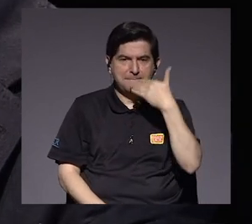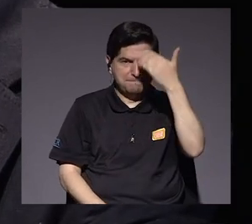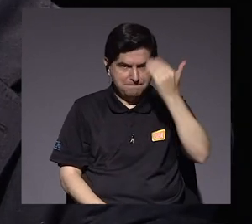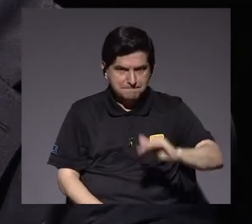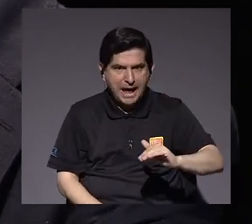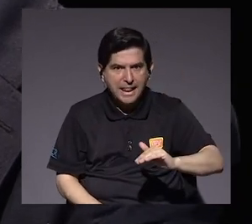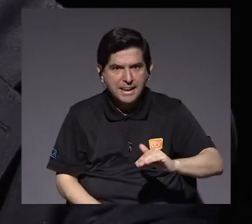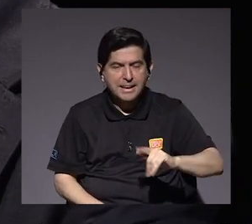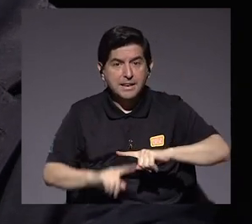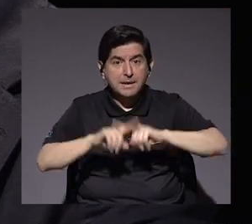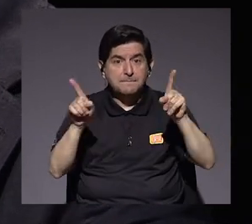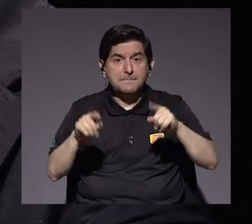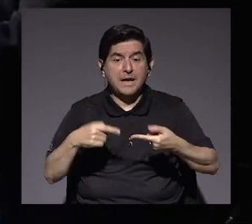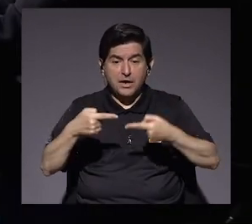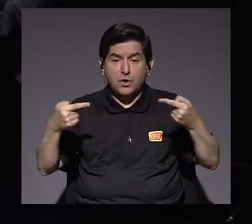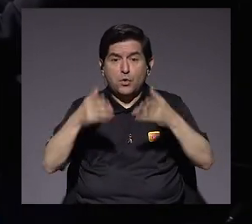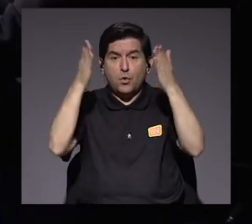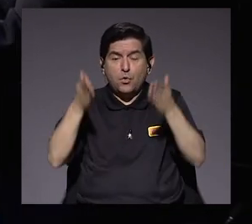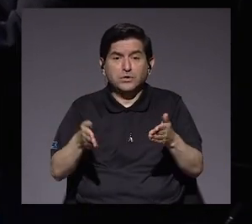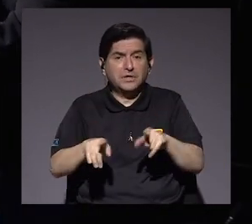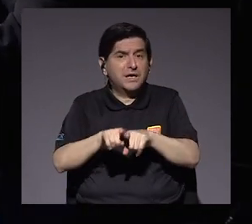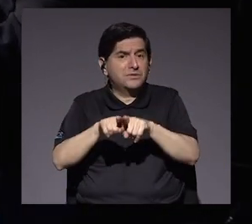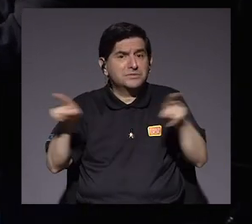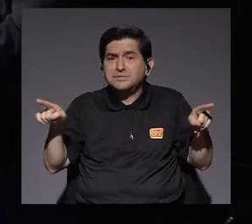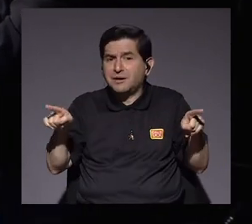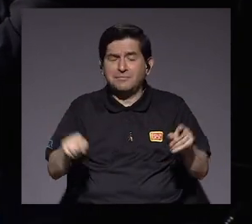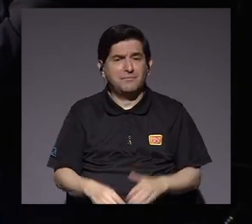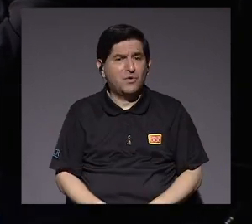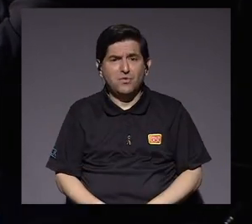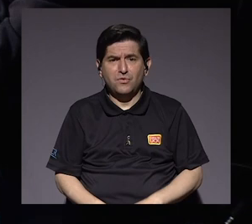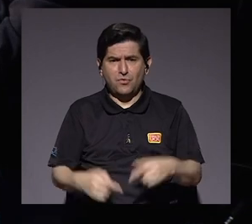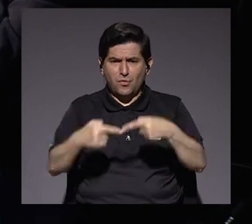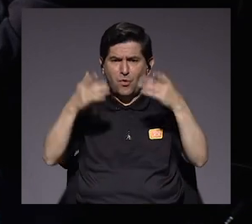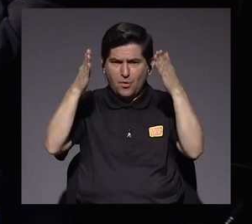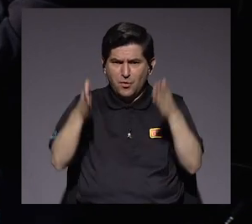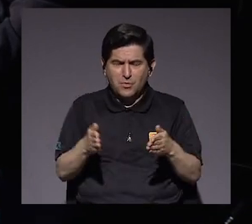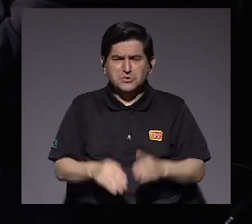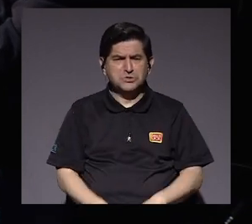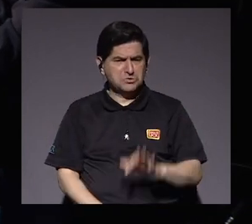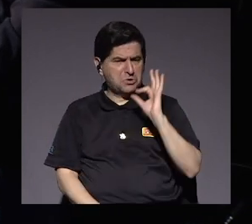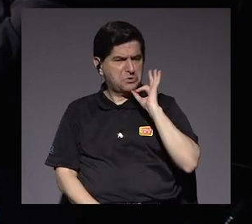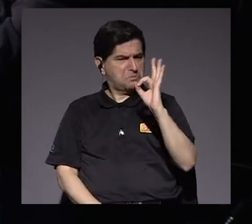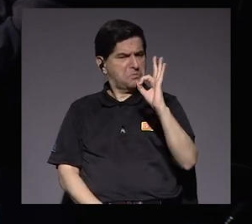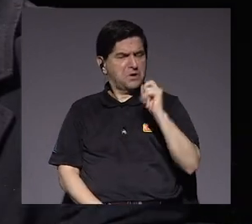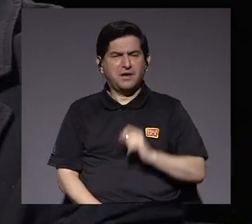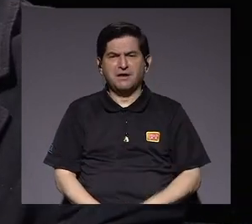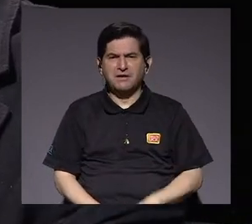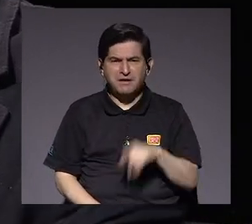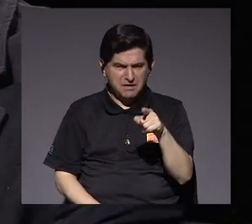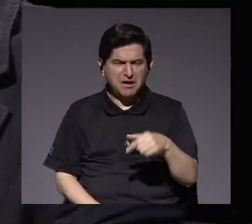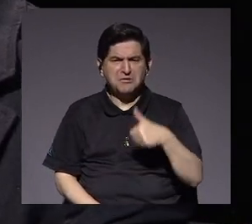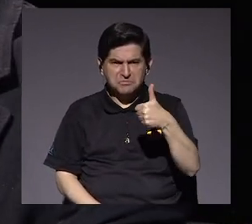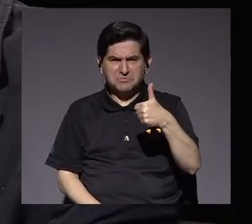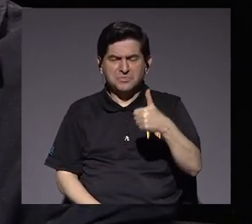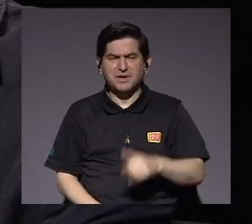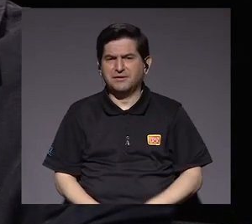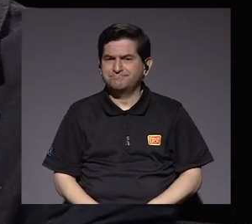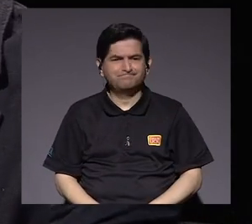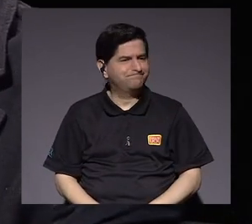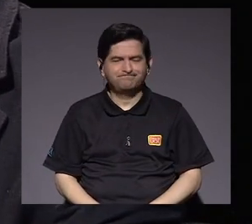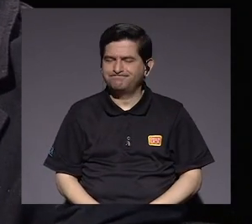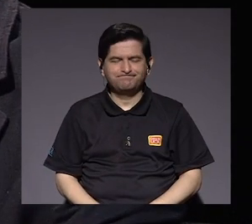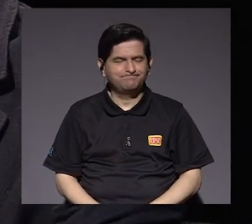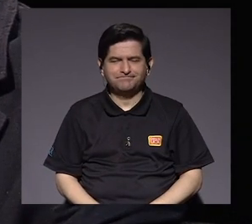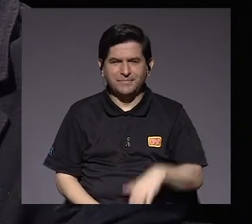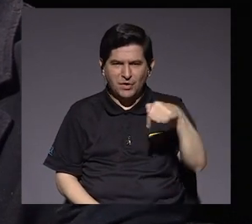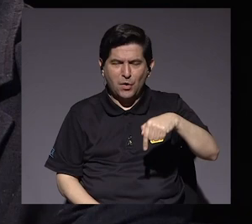el PAC está mal, sí, sí está mal, pero la oposición tampoco ha hecho lo propio por ser una oposición que uno diga, wow, es de lujo y se la merece,